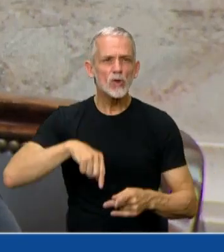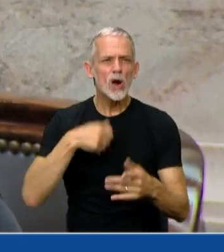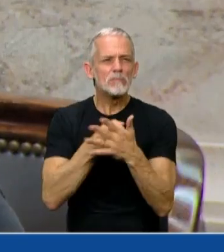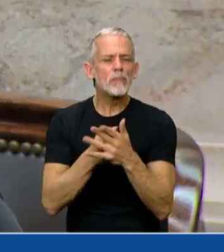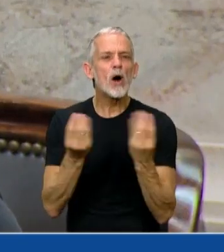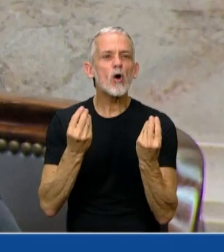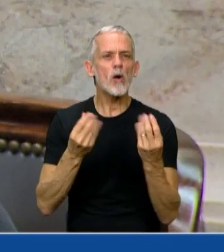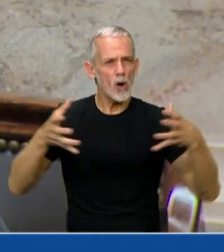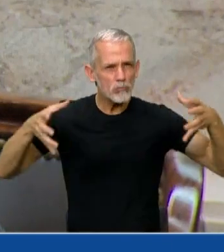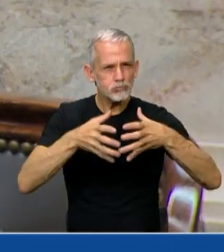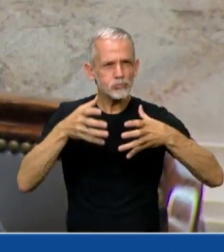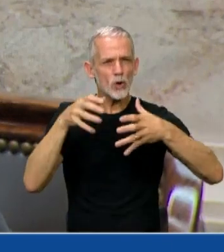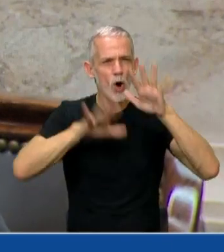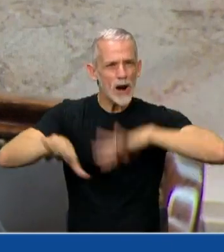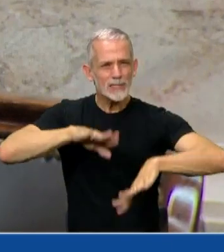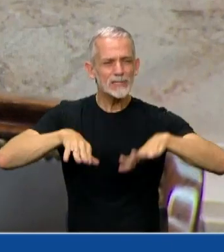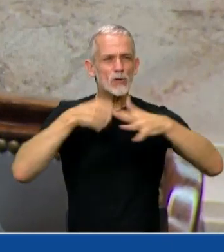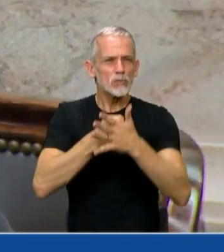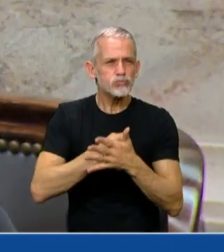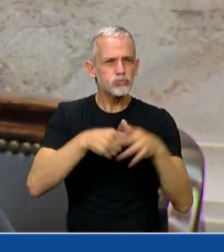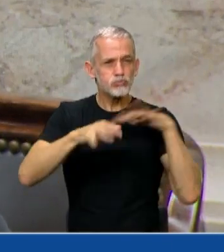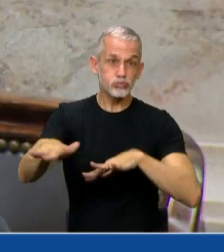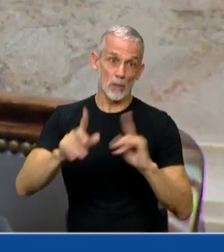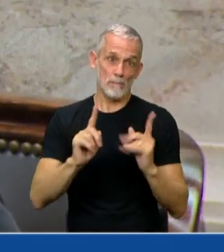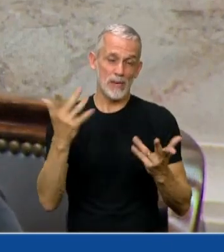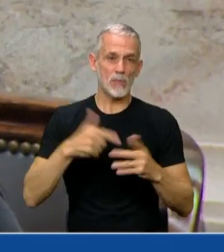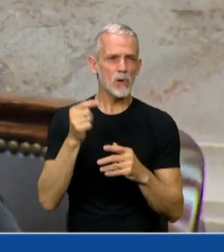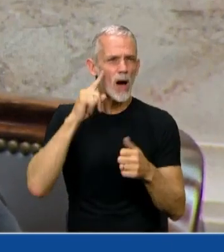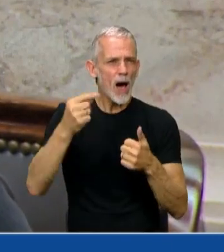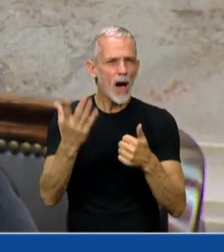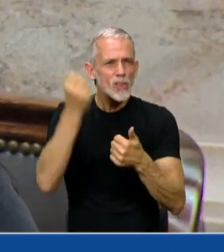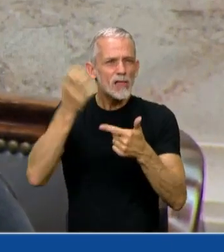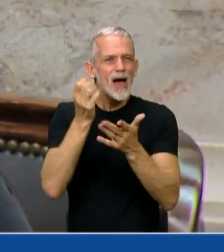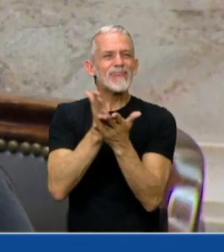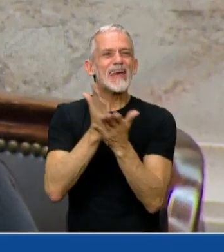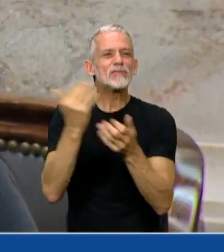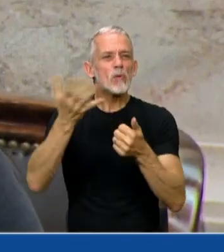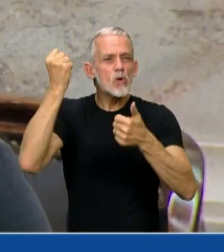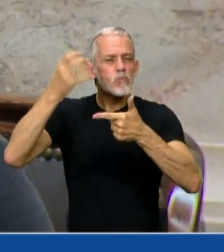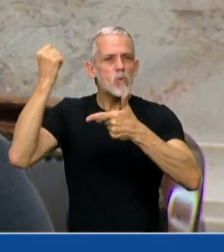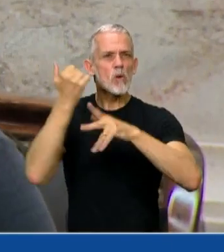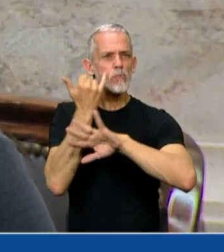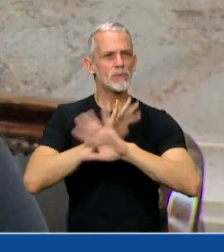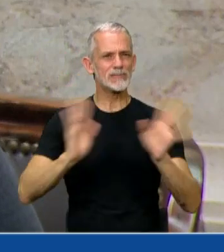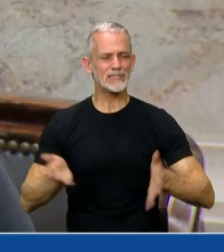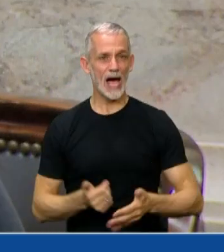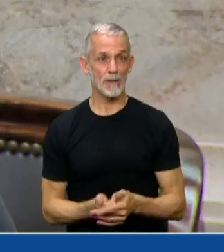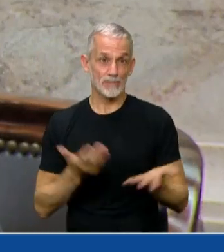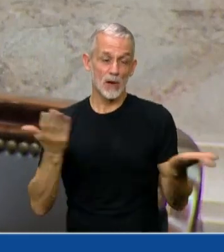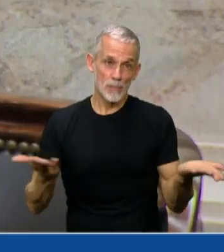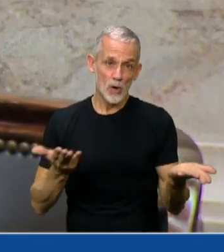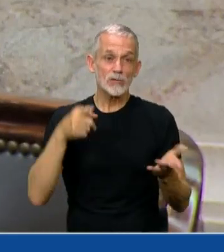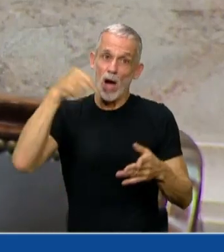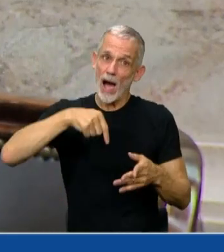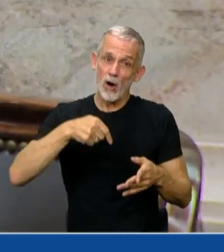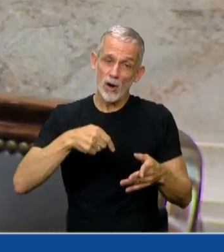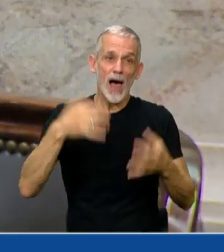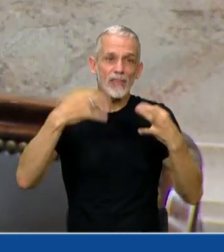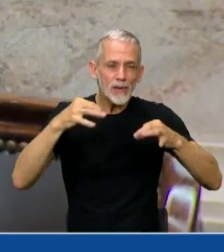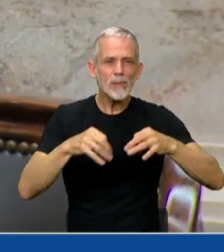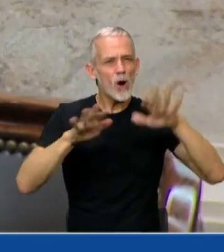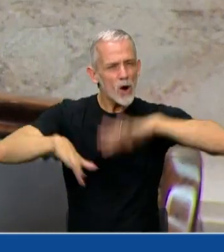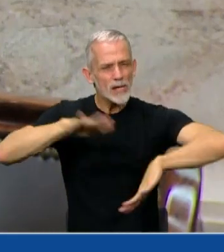enfrentar organizados y luchando como ha sido que conquistamos cada uno de nuestros derechos. Por eso, más que nunca, a